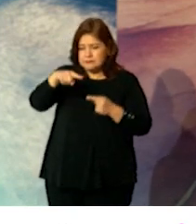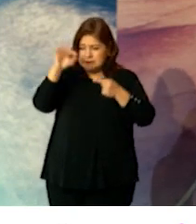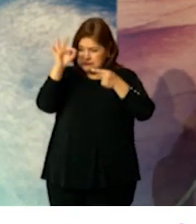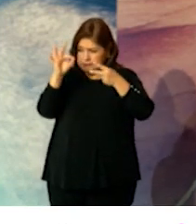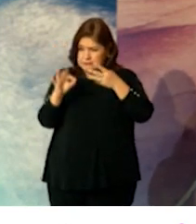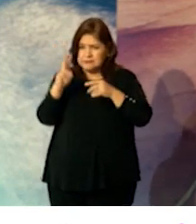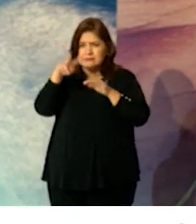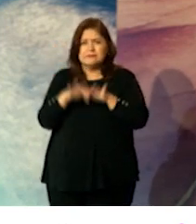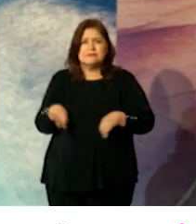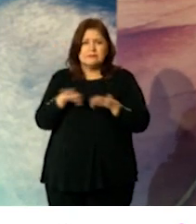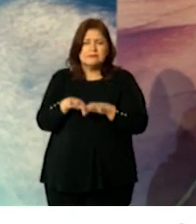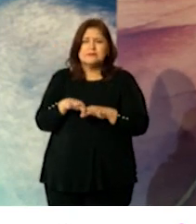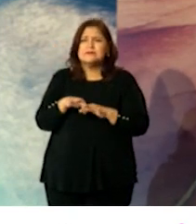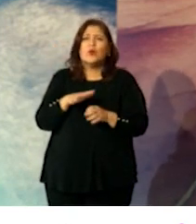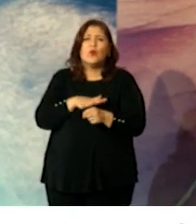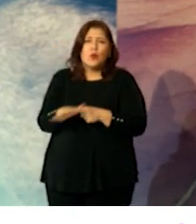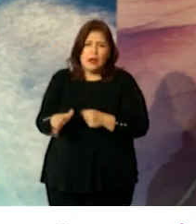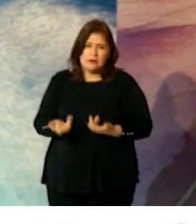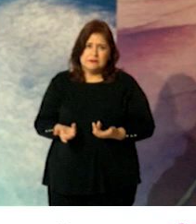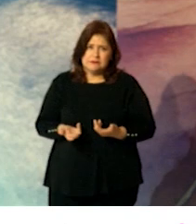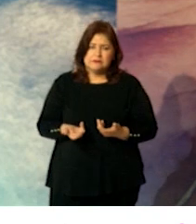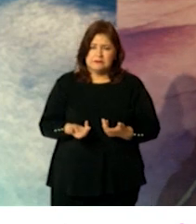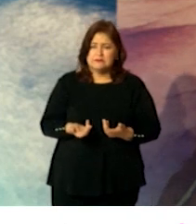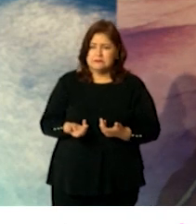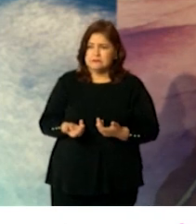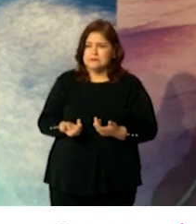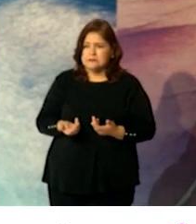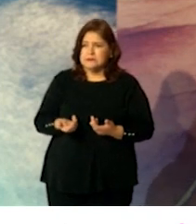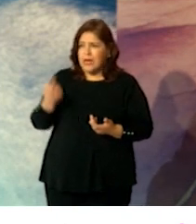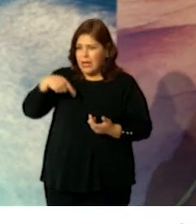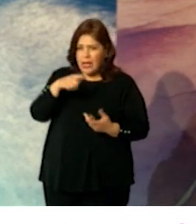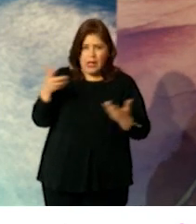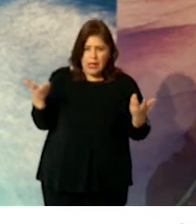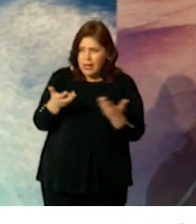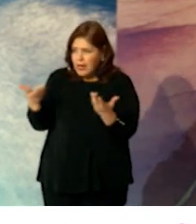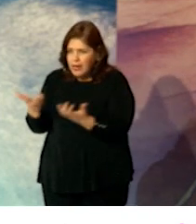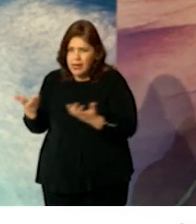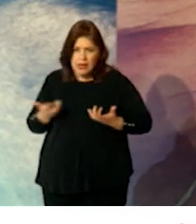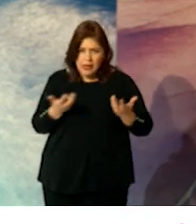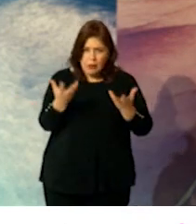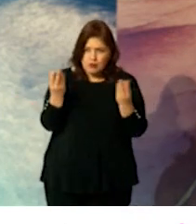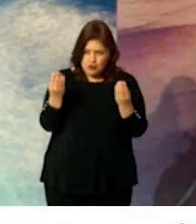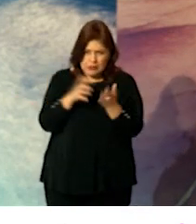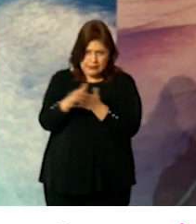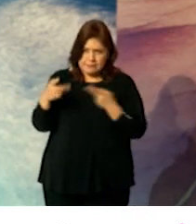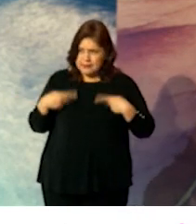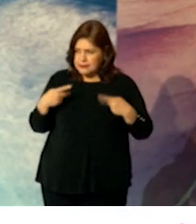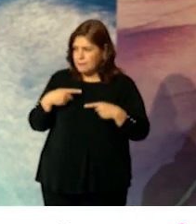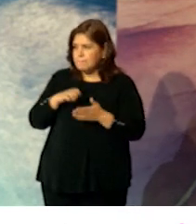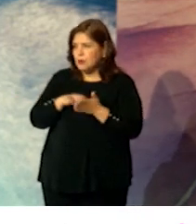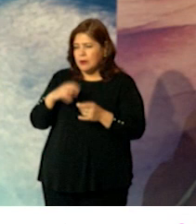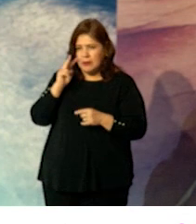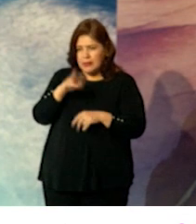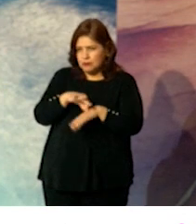importantes de esto es de que ya estamos actuando muchísimas personas. y esa es la realidad. Aquí, o sea, yo les